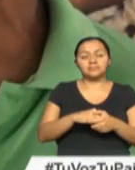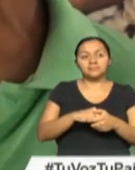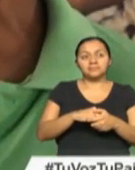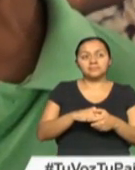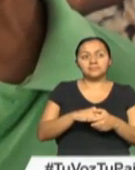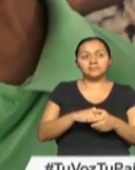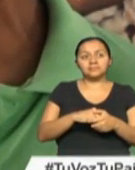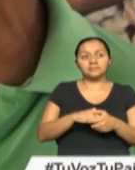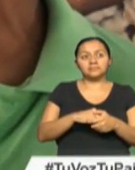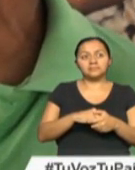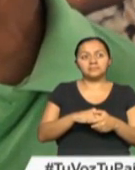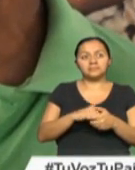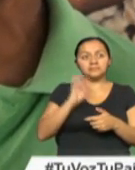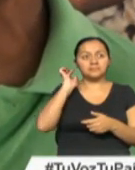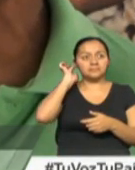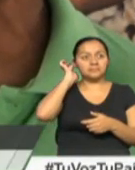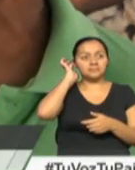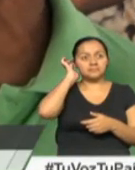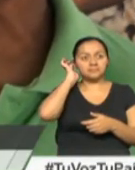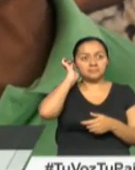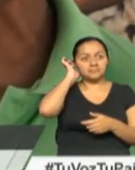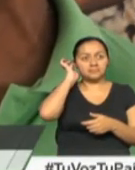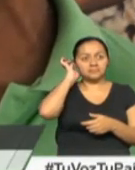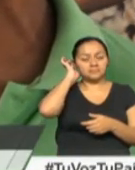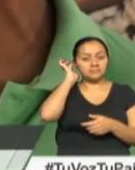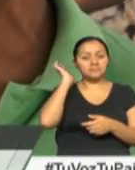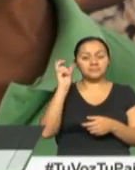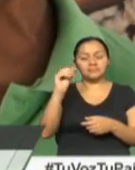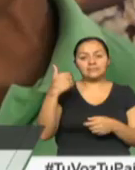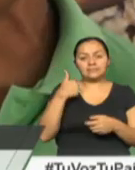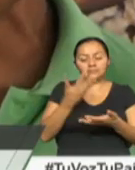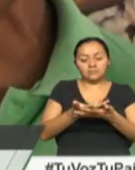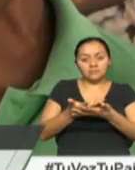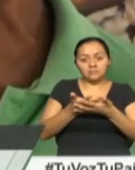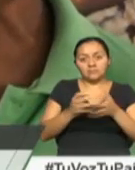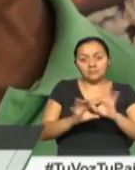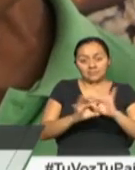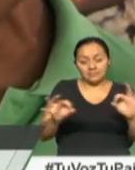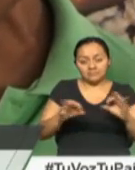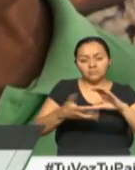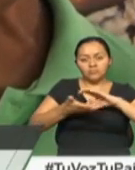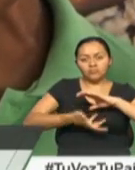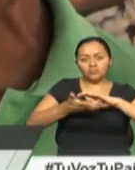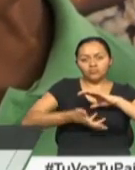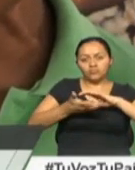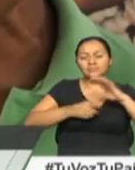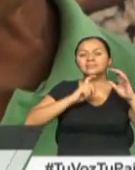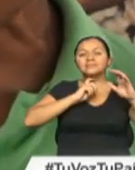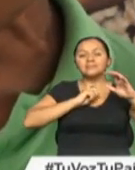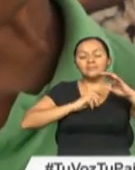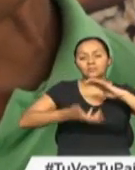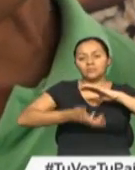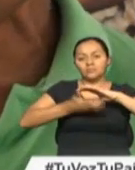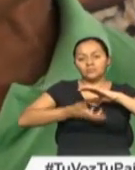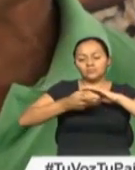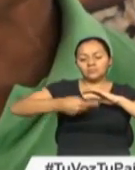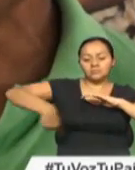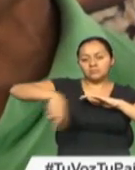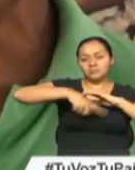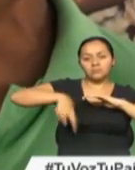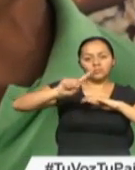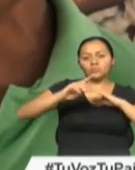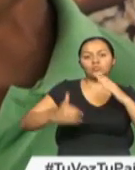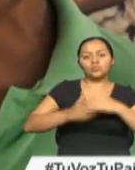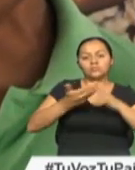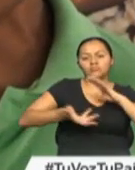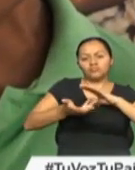con una prelimpiadora, tenemos una secadora vertical, que son las modernas, ya no son las de pastel.